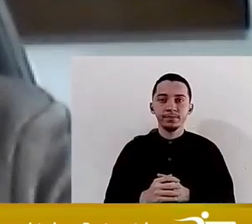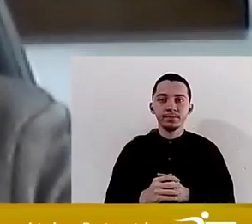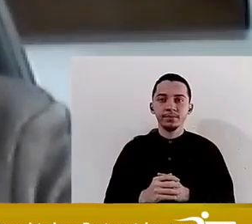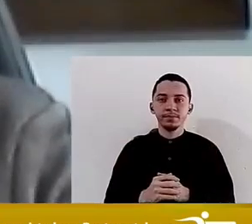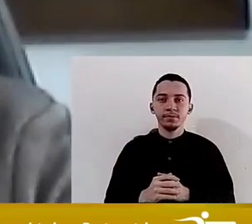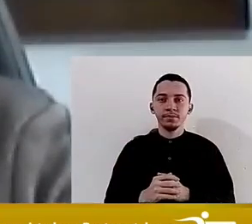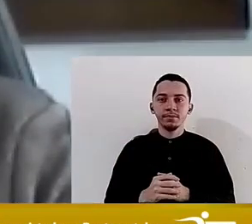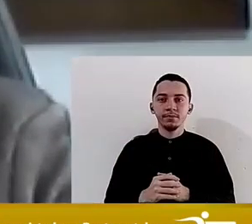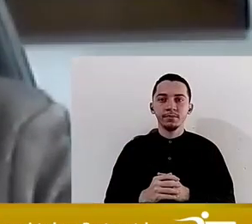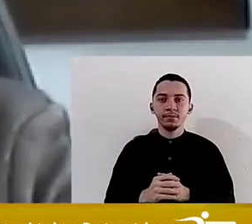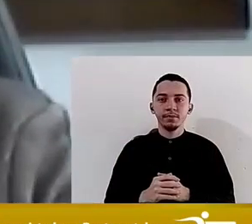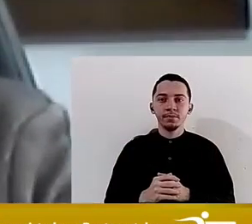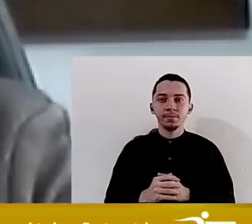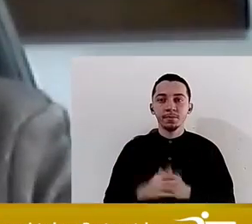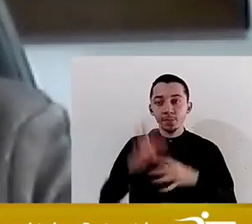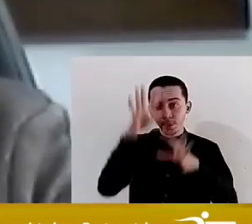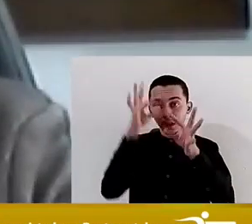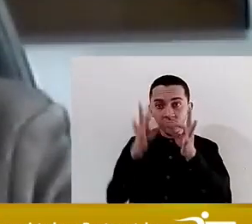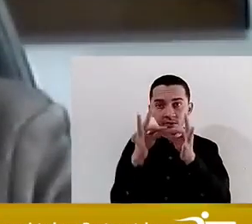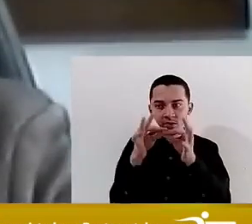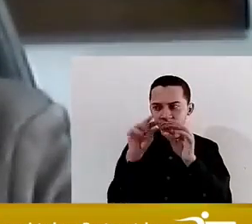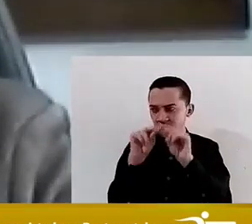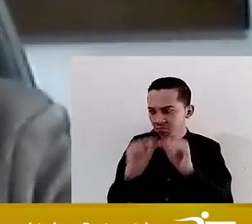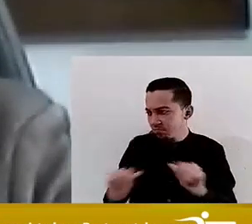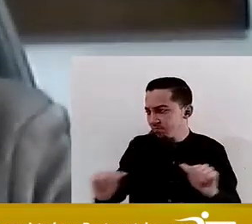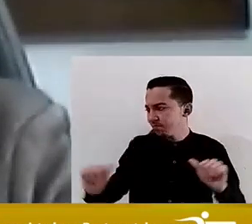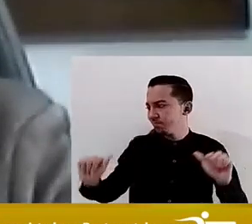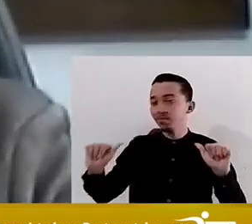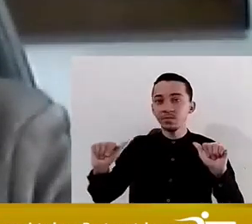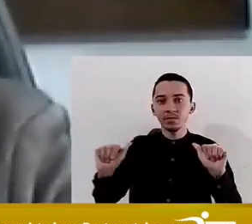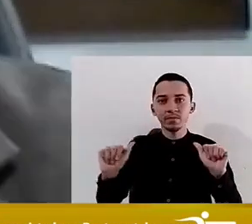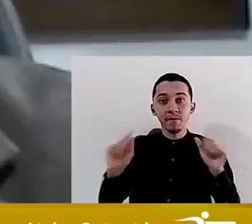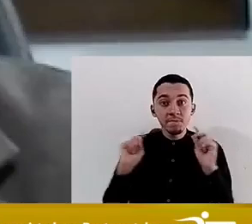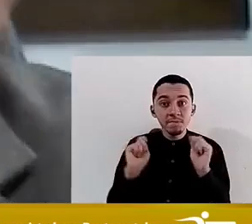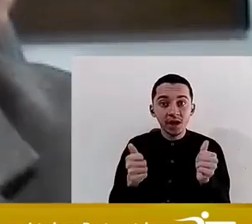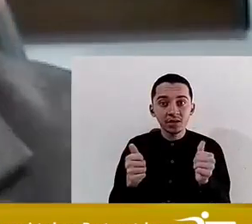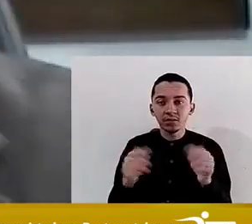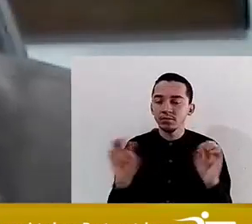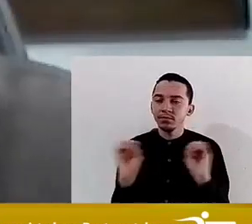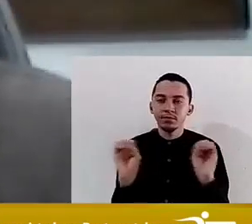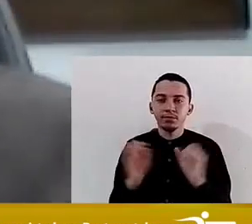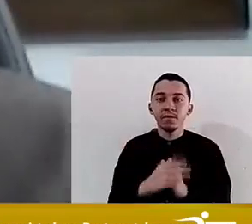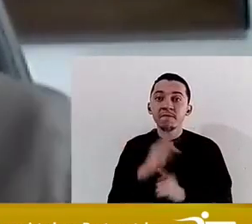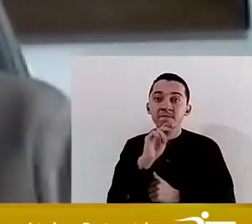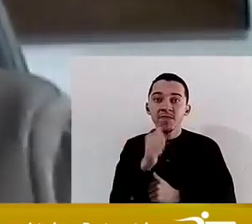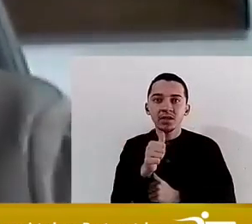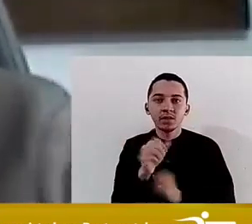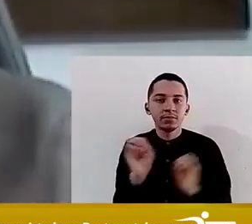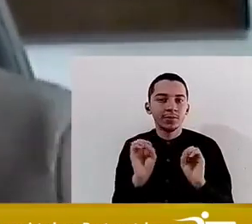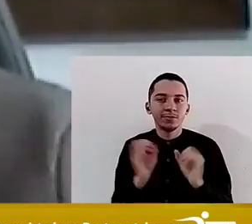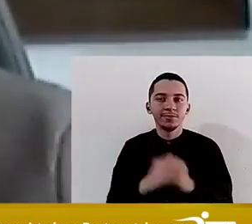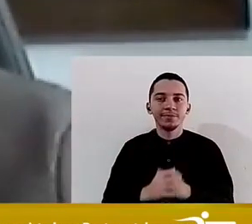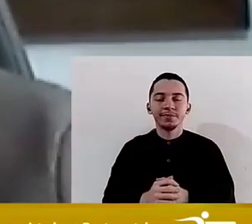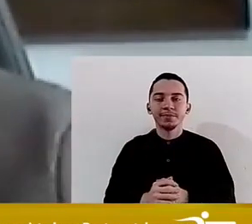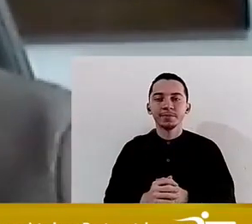La fe no se pierde fácilmente. Cuando el hombre pierde la fe, se pierde él también. Se